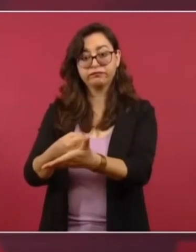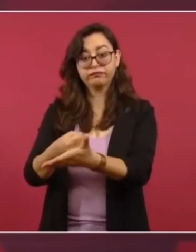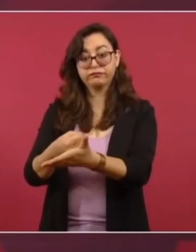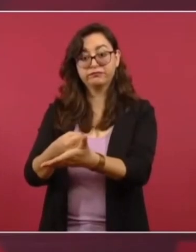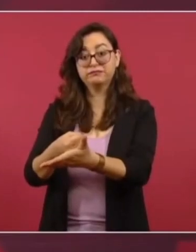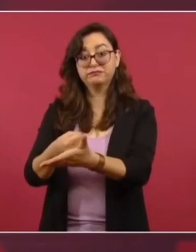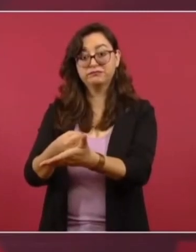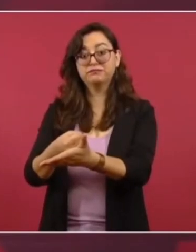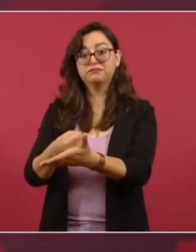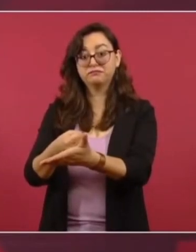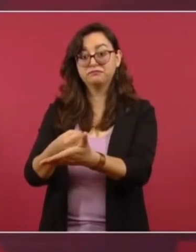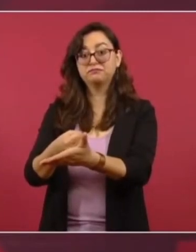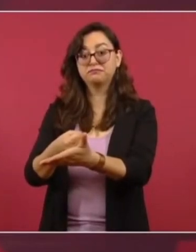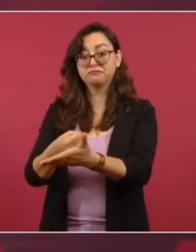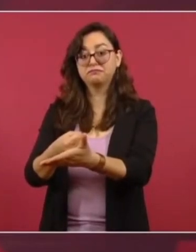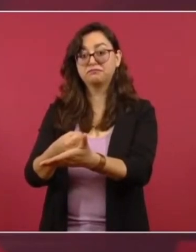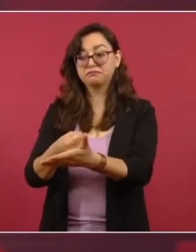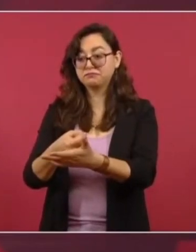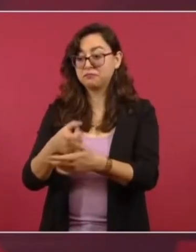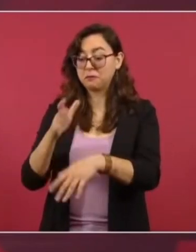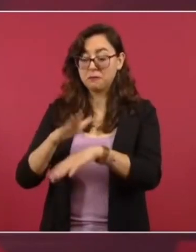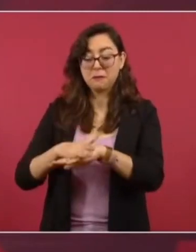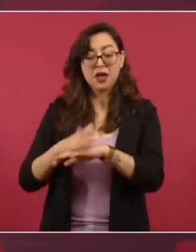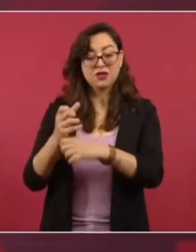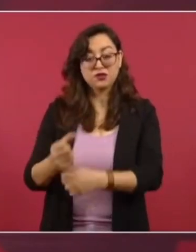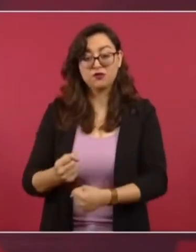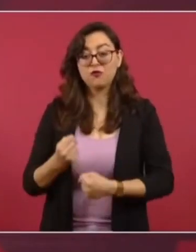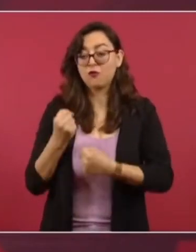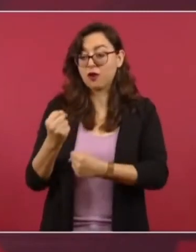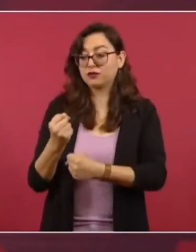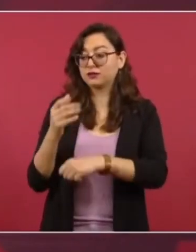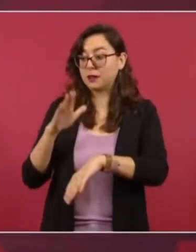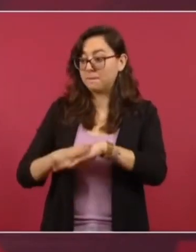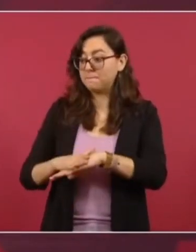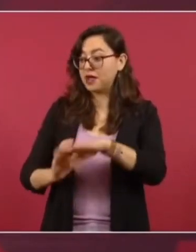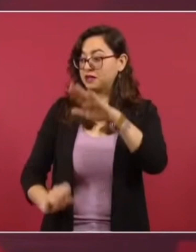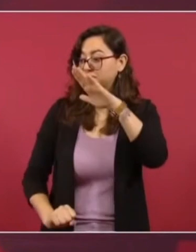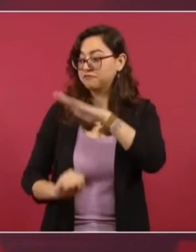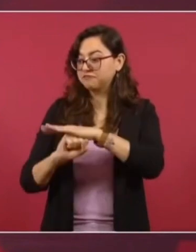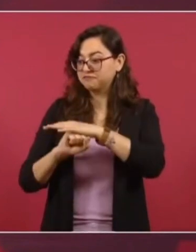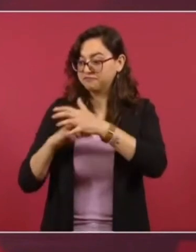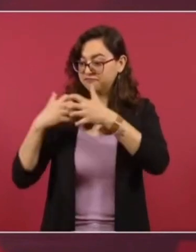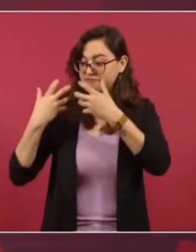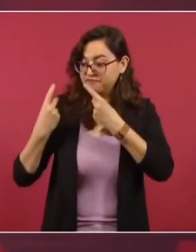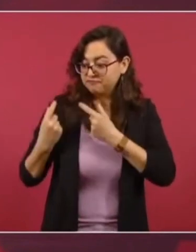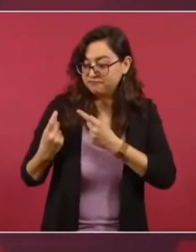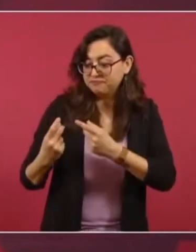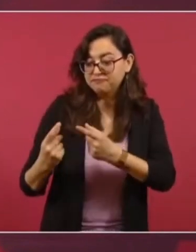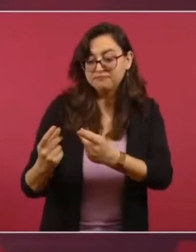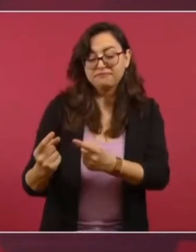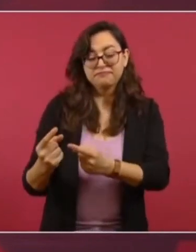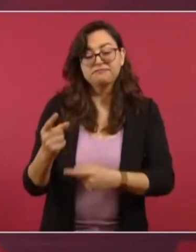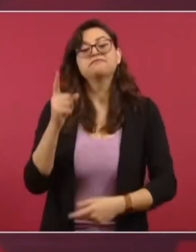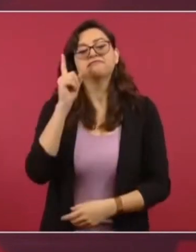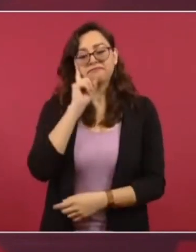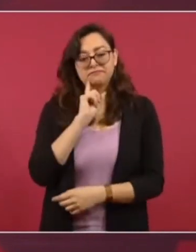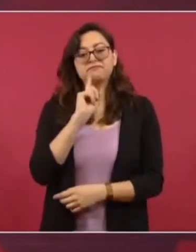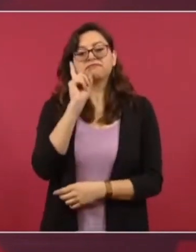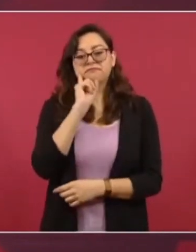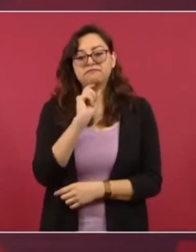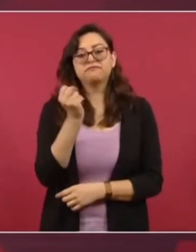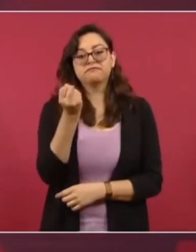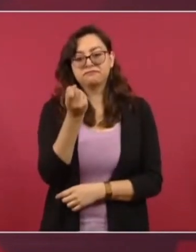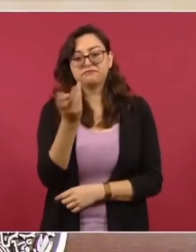Al comienzo de la conferencia mañanera, el presidente Andrés Manuel López Obrador mandó una felicitación para todas las mujeres y aprovechó también